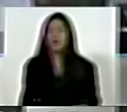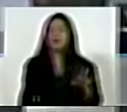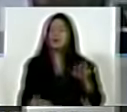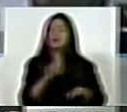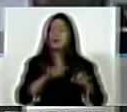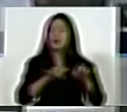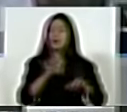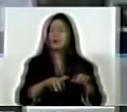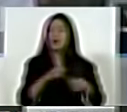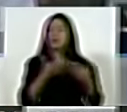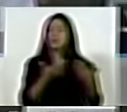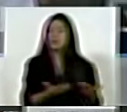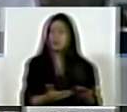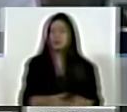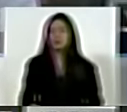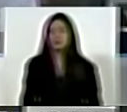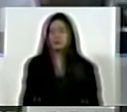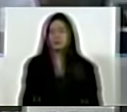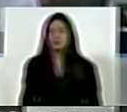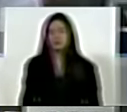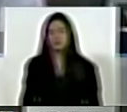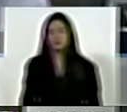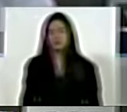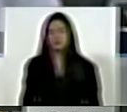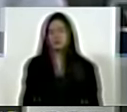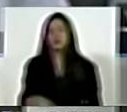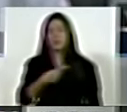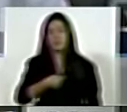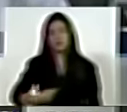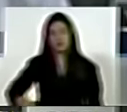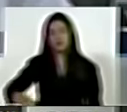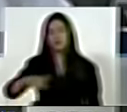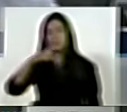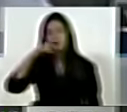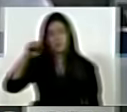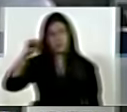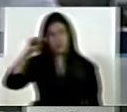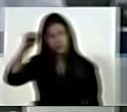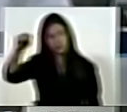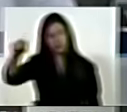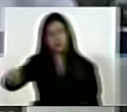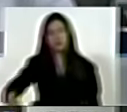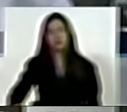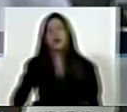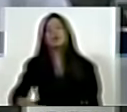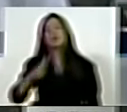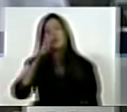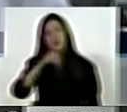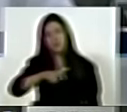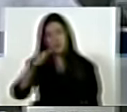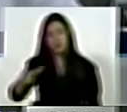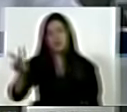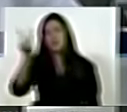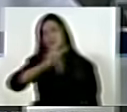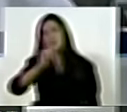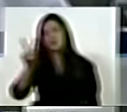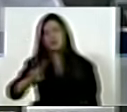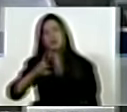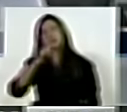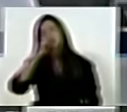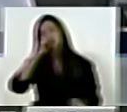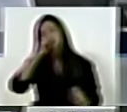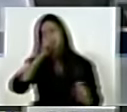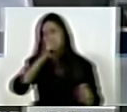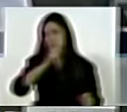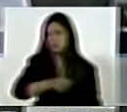general, reciba en nombre del presidente de la República, Nicolás Maduro, del pueblo de Venezuela, nuestro